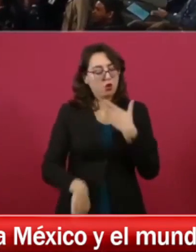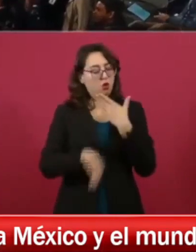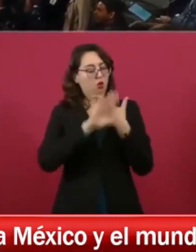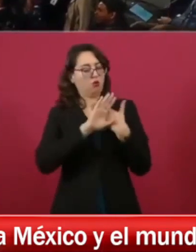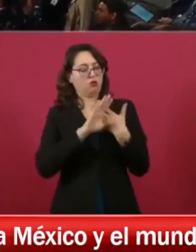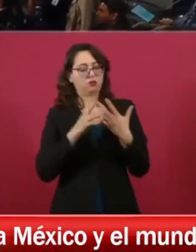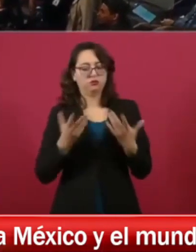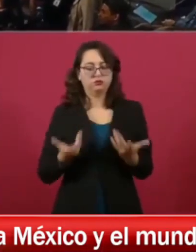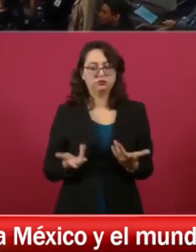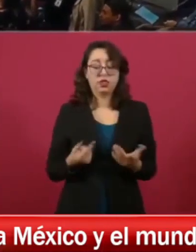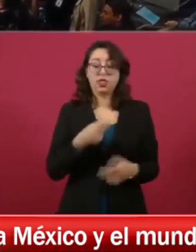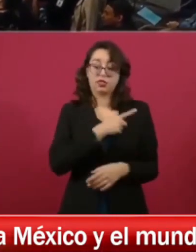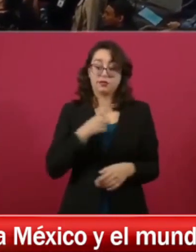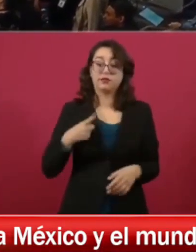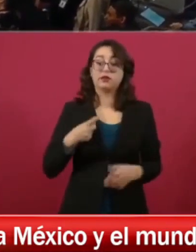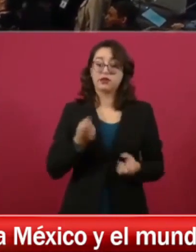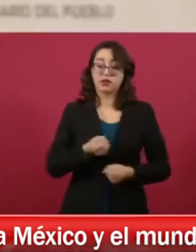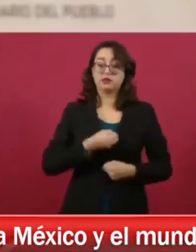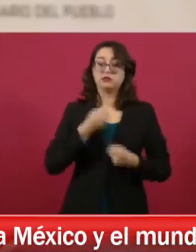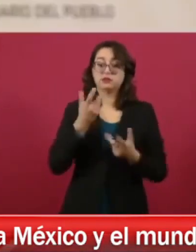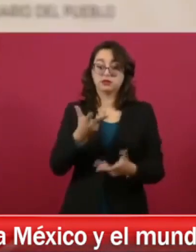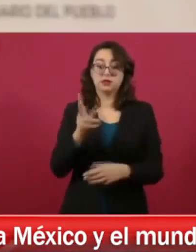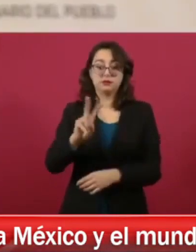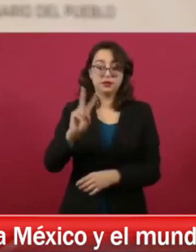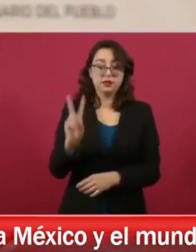diga la verdad.